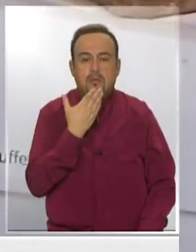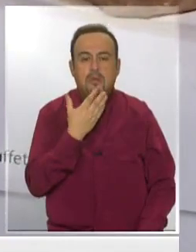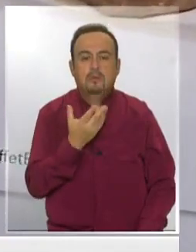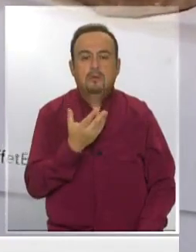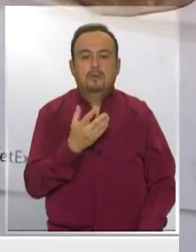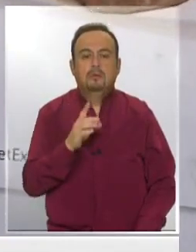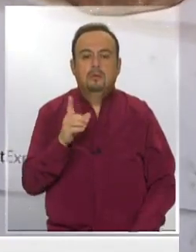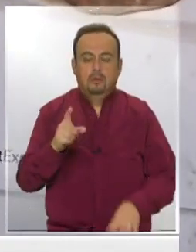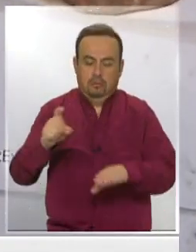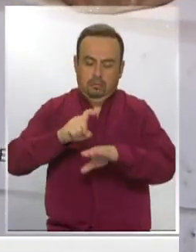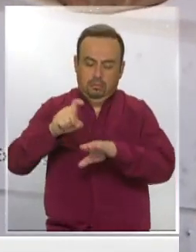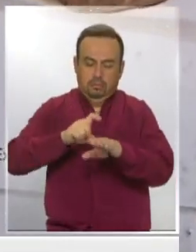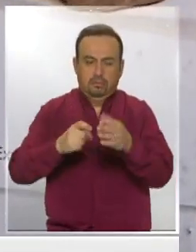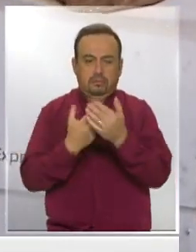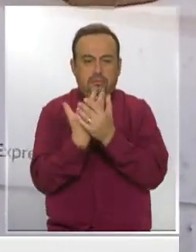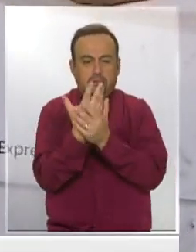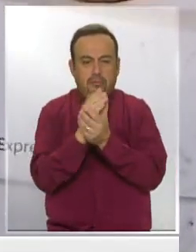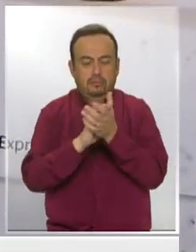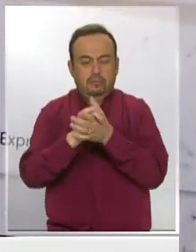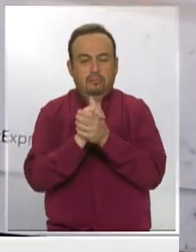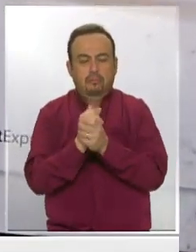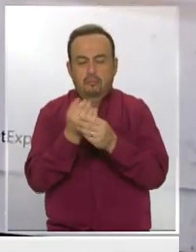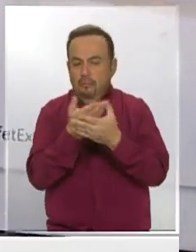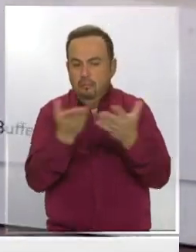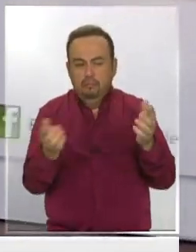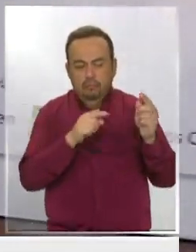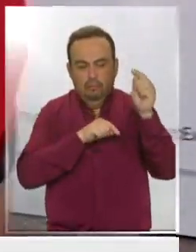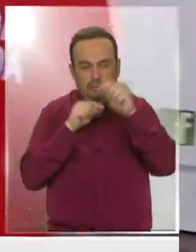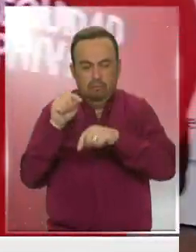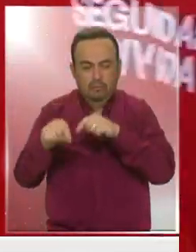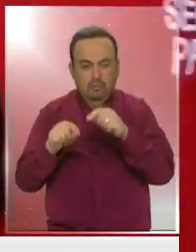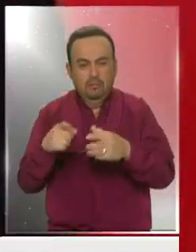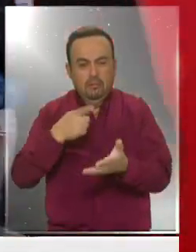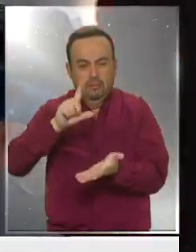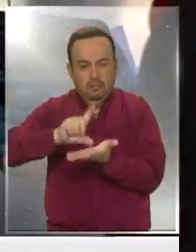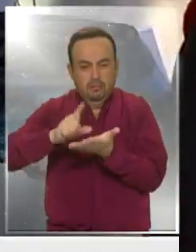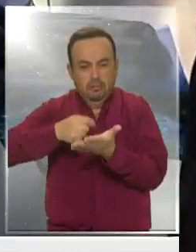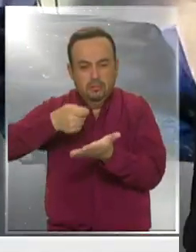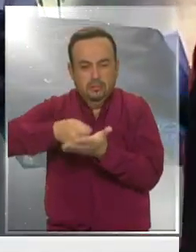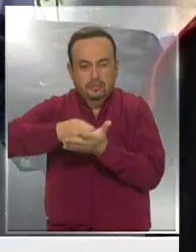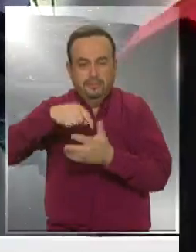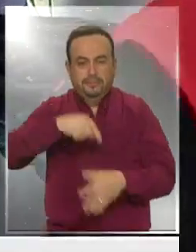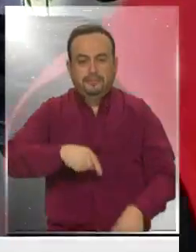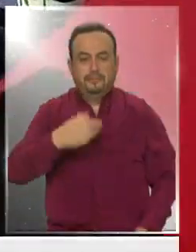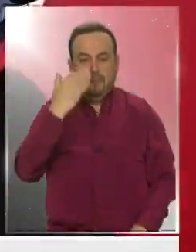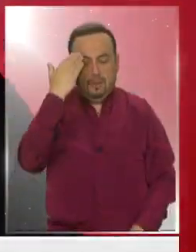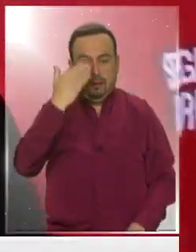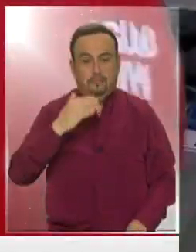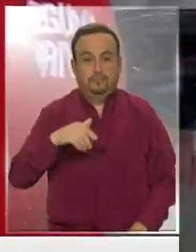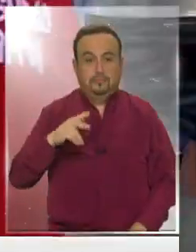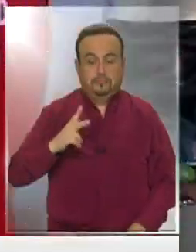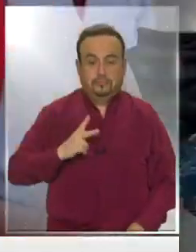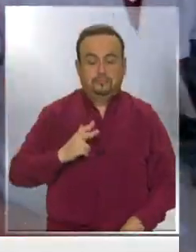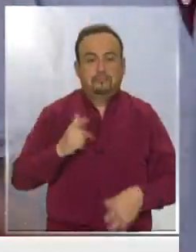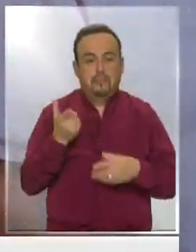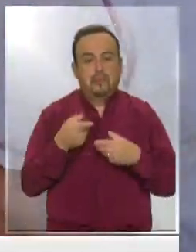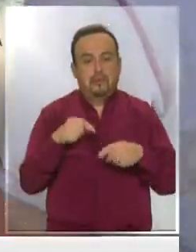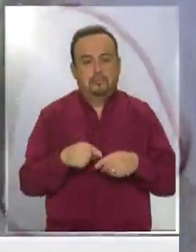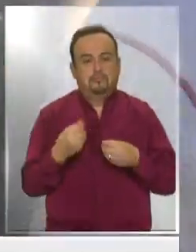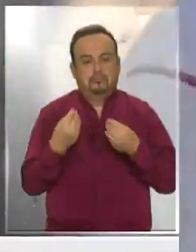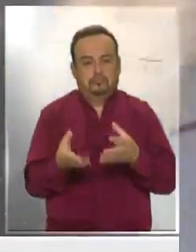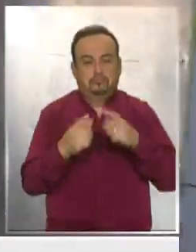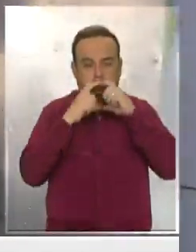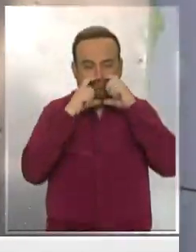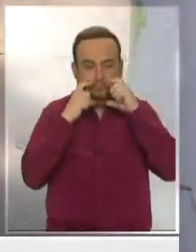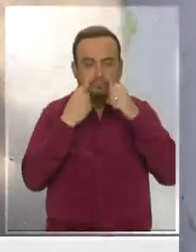hay gel de manos y estos dispensadores para todos quienes vengan a este lugar. El día de hoy, como cortesía, las dependencias han entregado